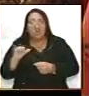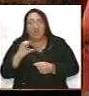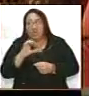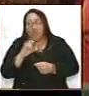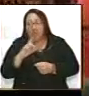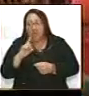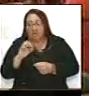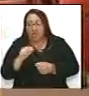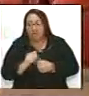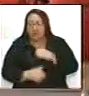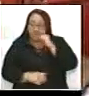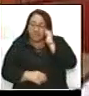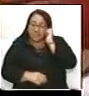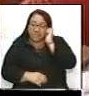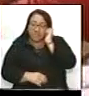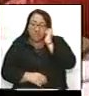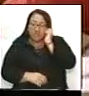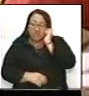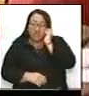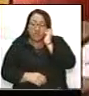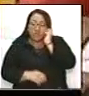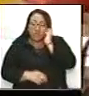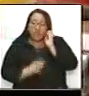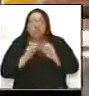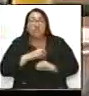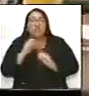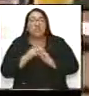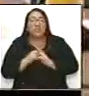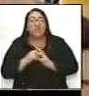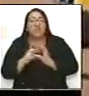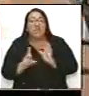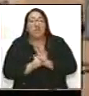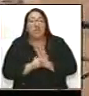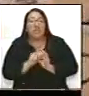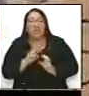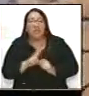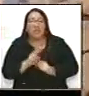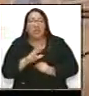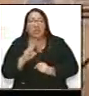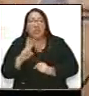punto. Proyecto de dictamen recaído en los proyectos de ley